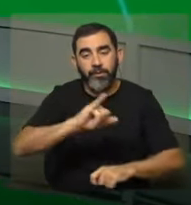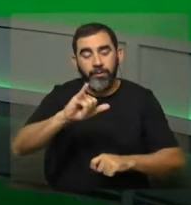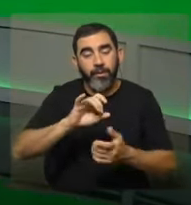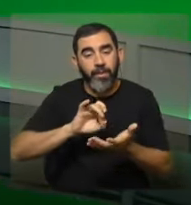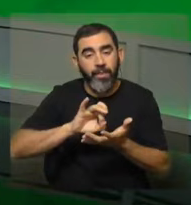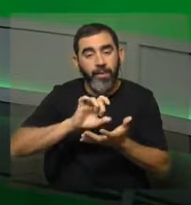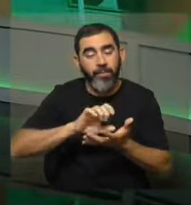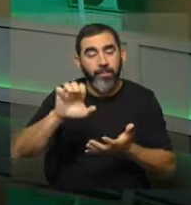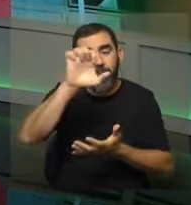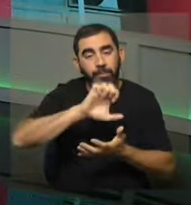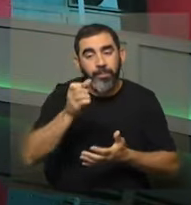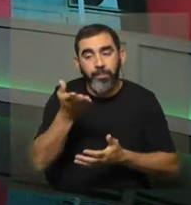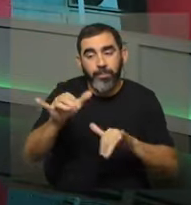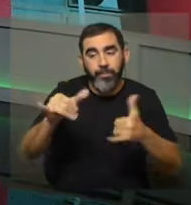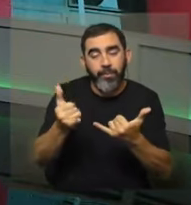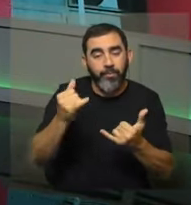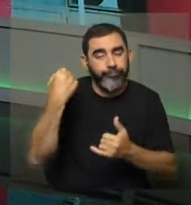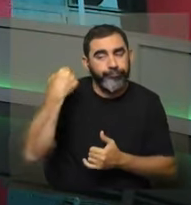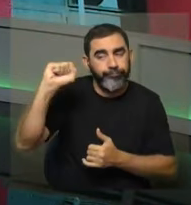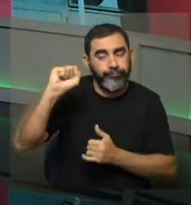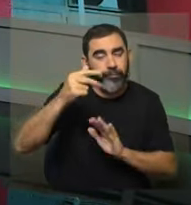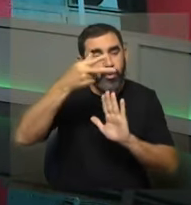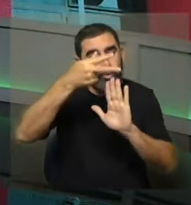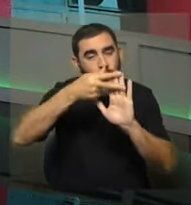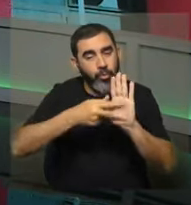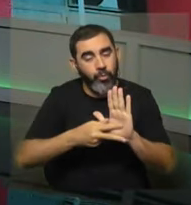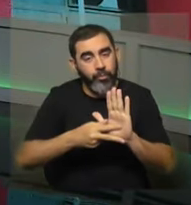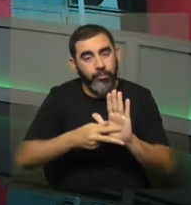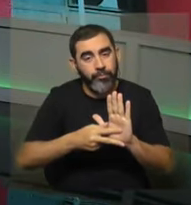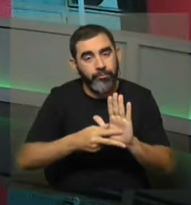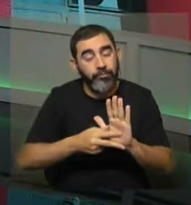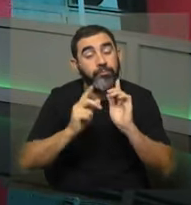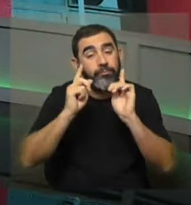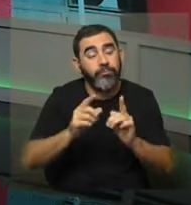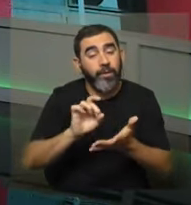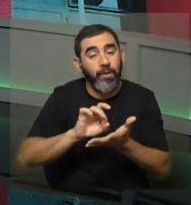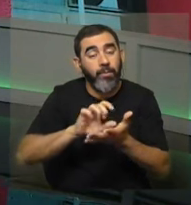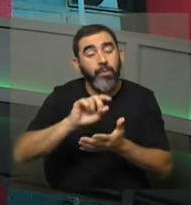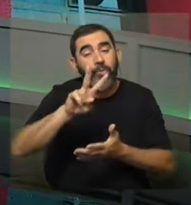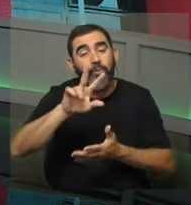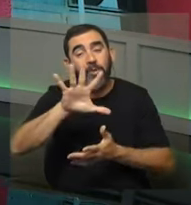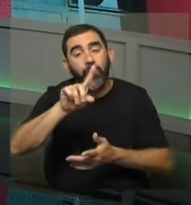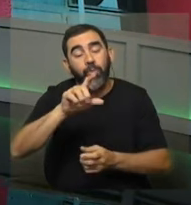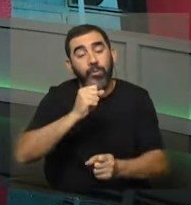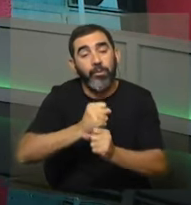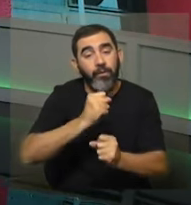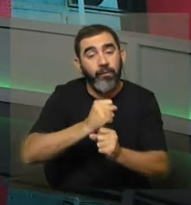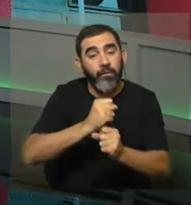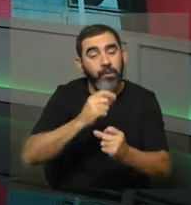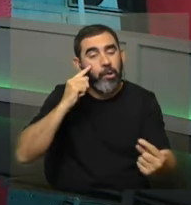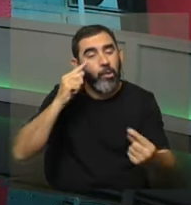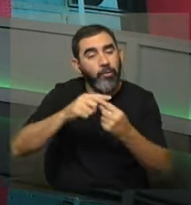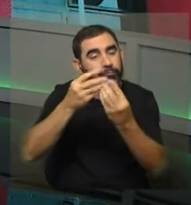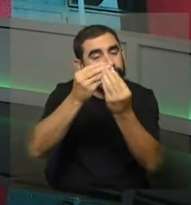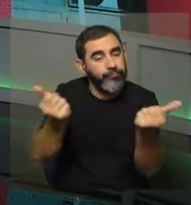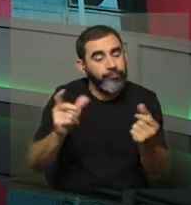despidos la empresa pedido ya pasó por encima de toda la normativa vigente agregó que el despido de 251 trabajadores fue con la intención